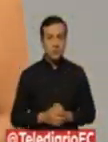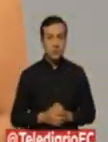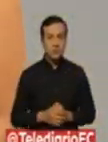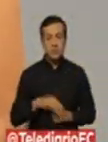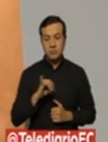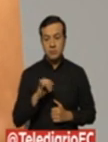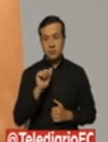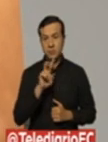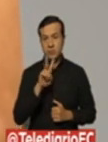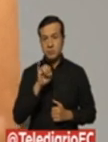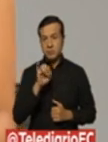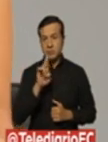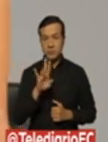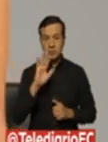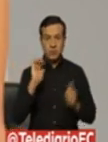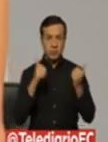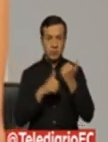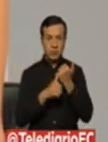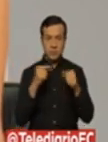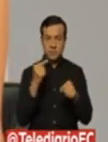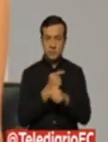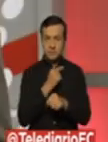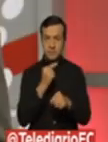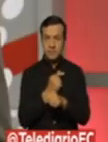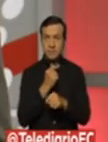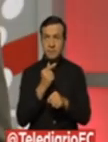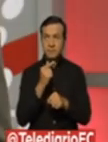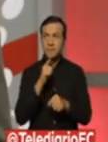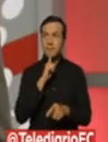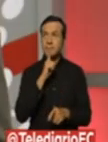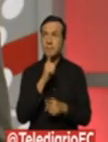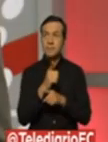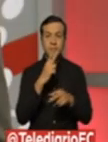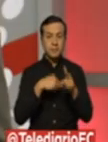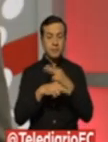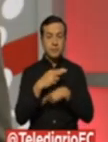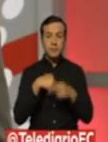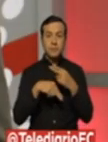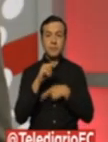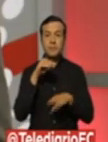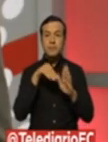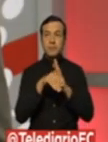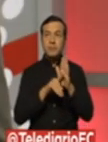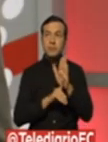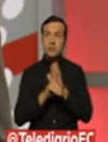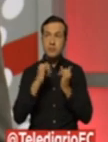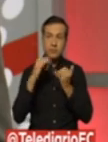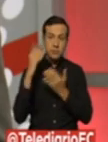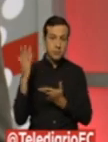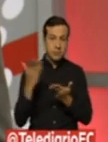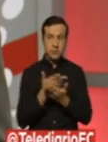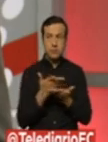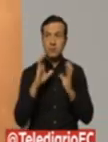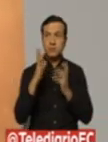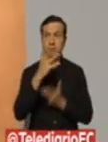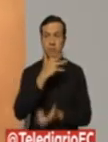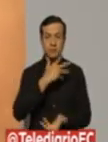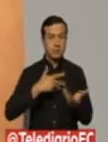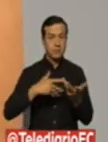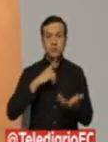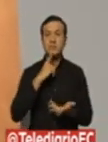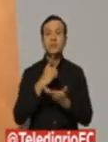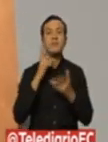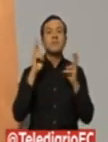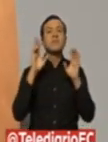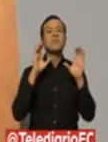javier vidal sub gerente general de negocios del verde nos acompaña en este momento para abordar este tema y